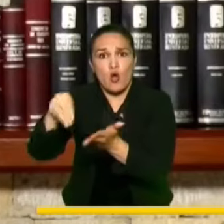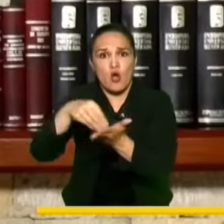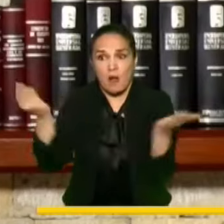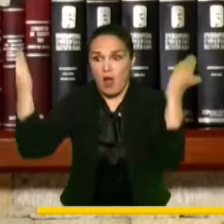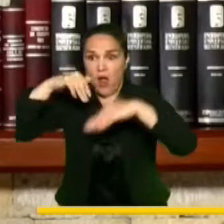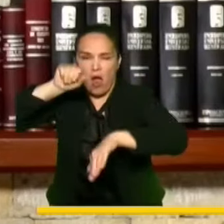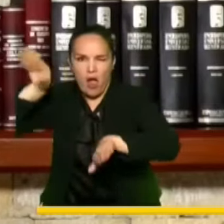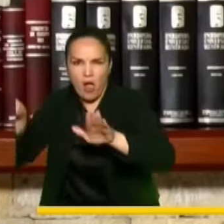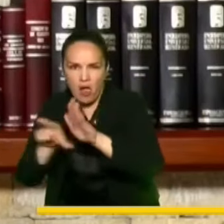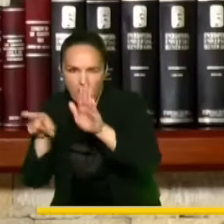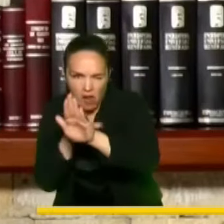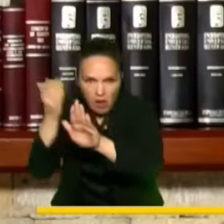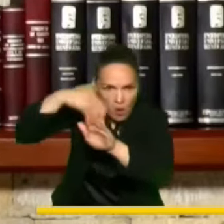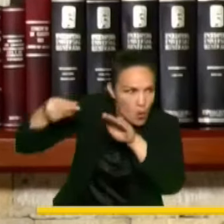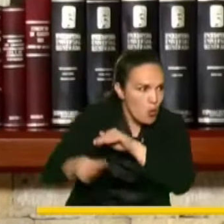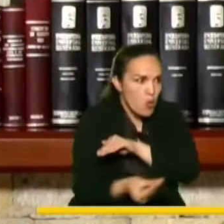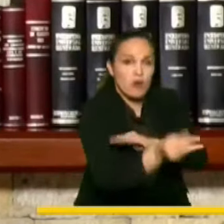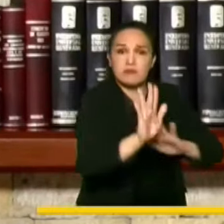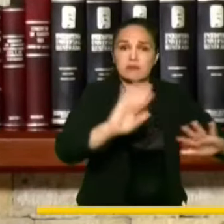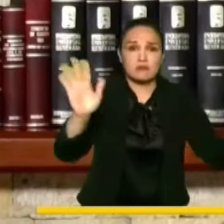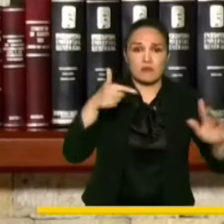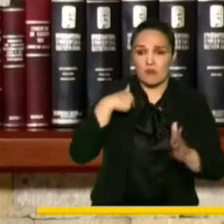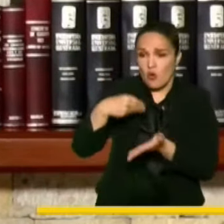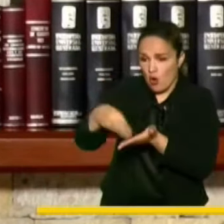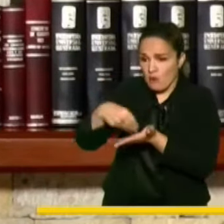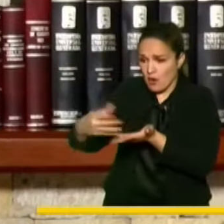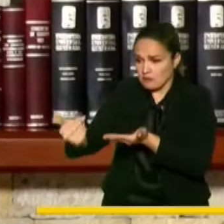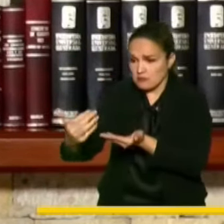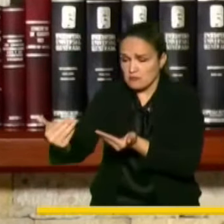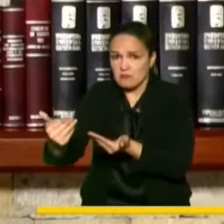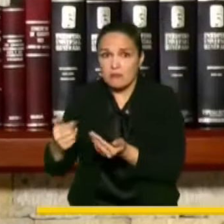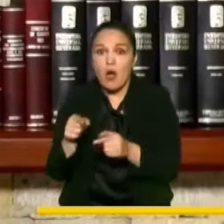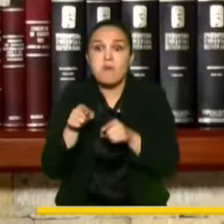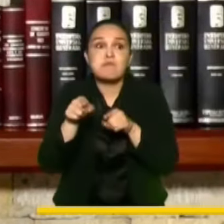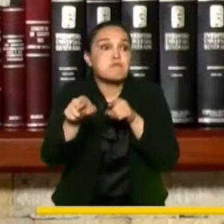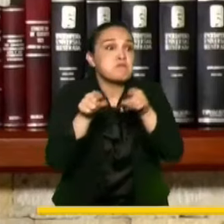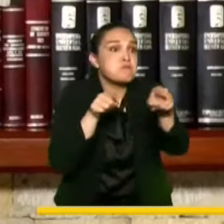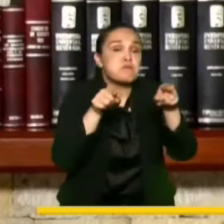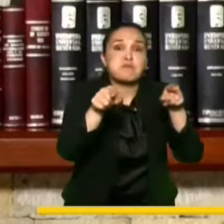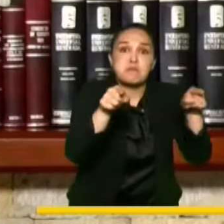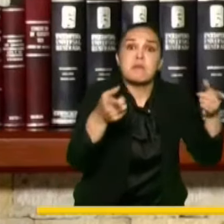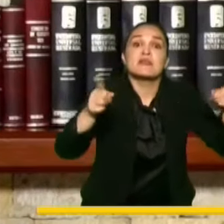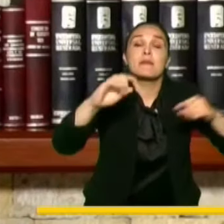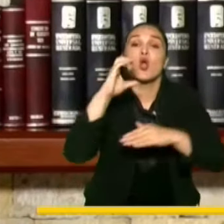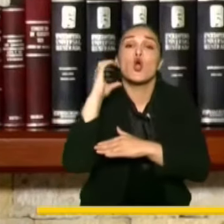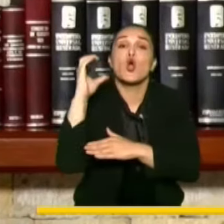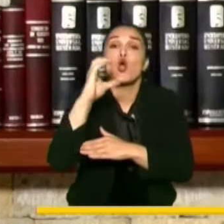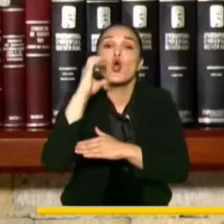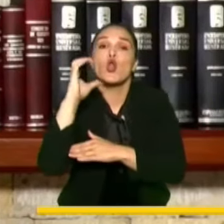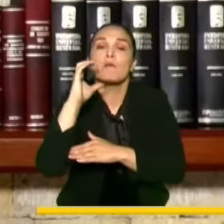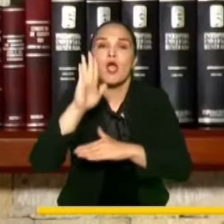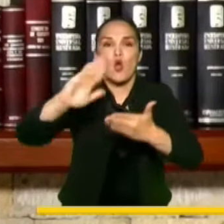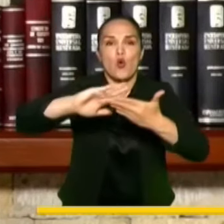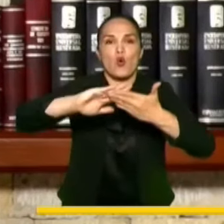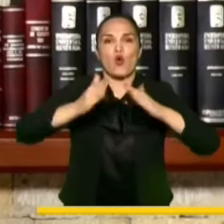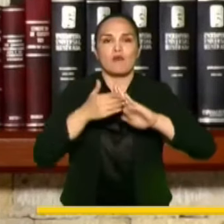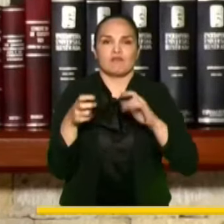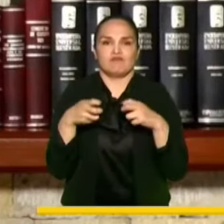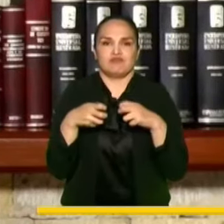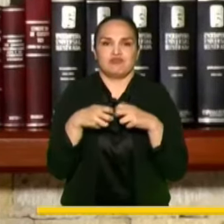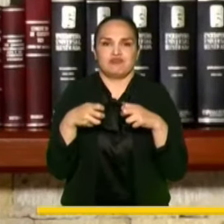ilícitas. Ya se multiplican por toda Colombia las comunidades energéticas que buscan que hoy los